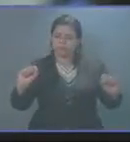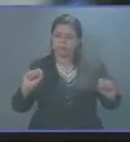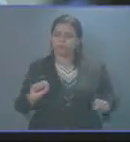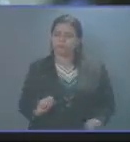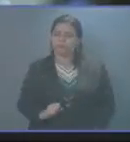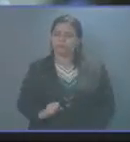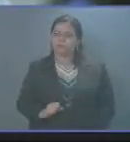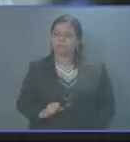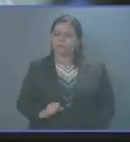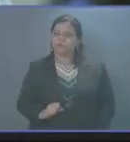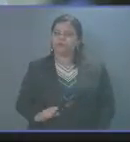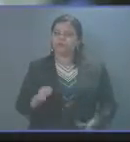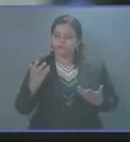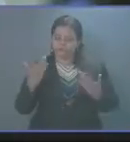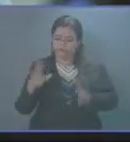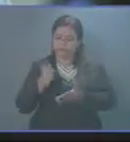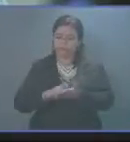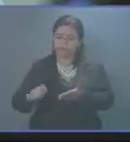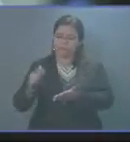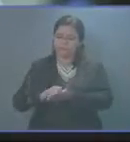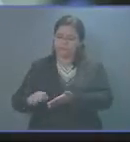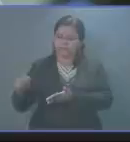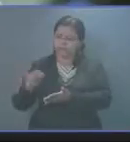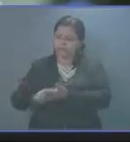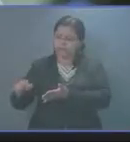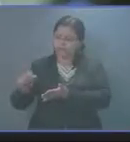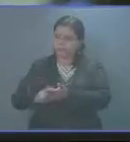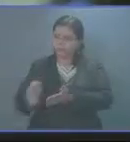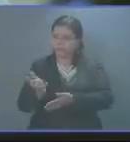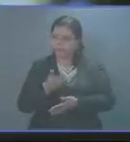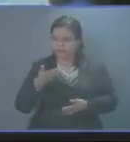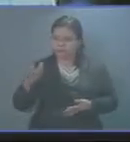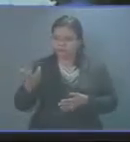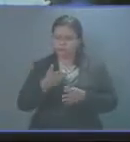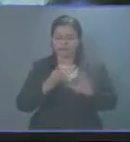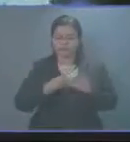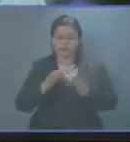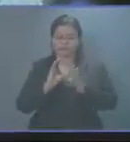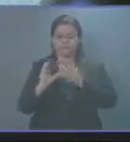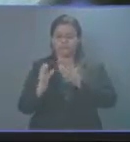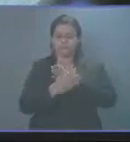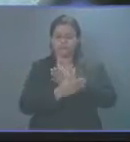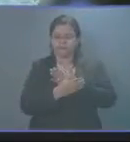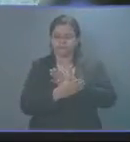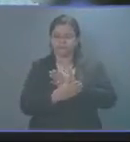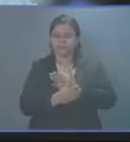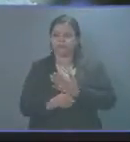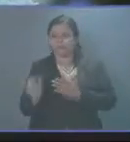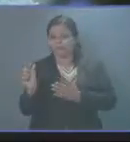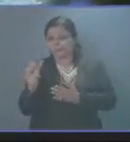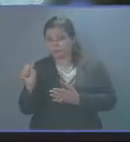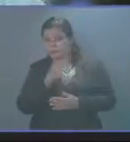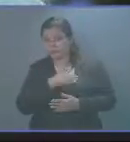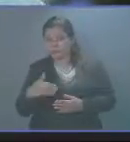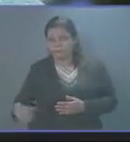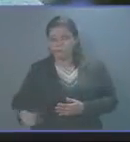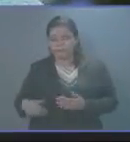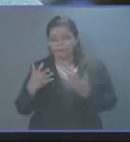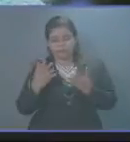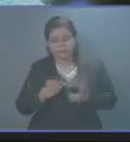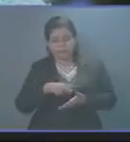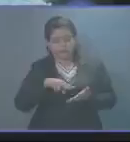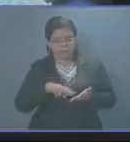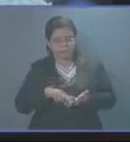Libertad. Y tiene la firma de los miembros de la Comisión de Cultura y Educación. Con su venia, presidente, leo el